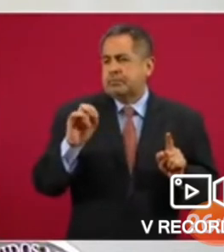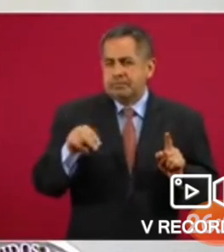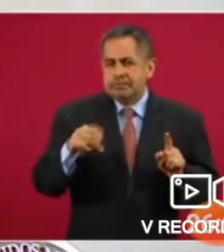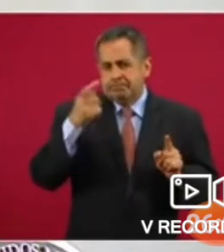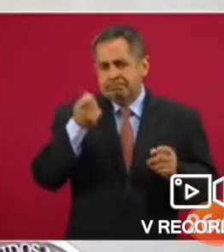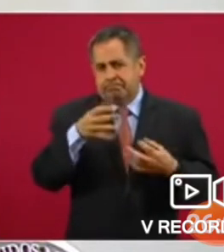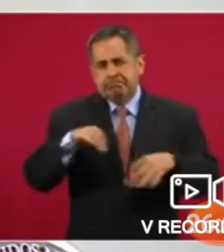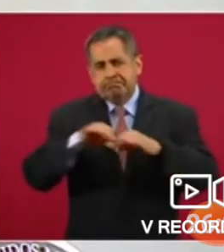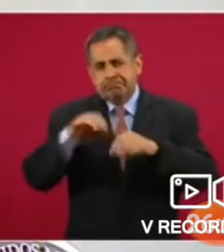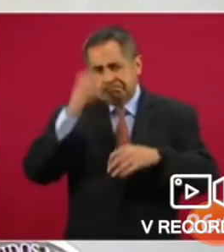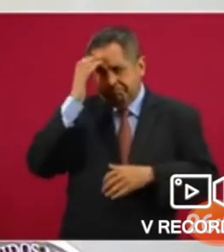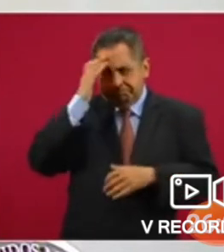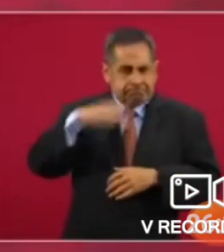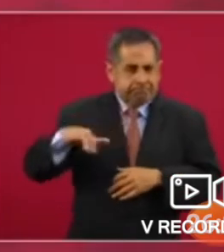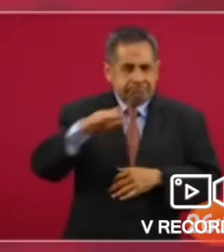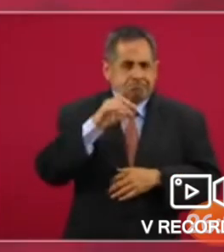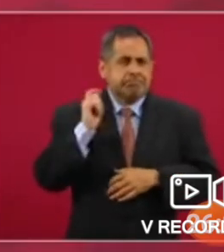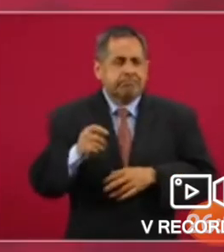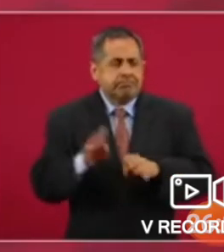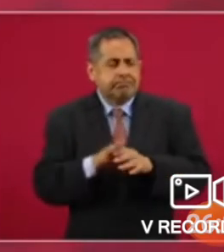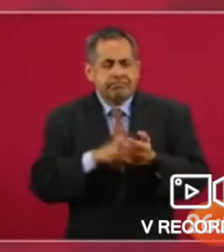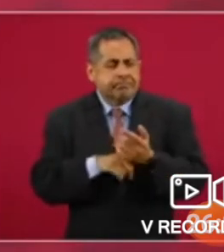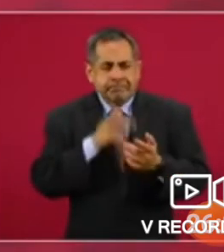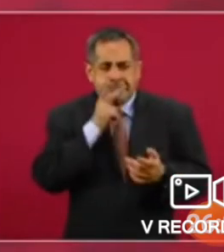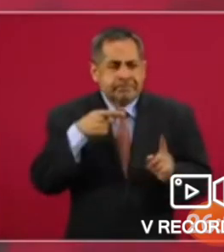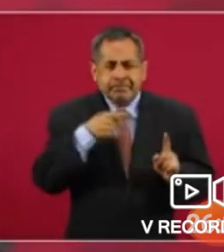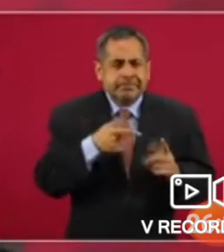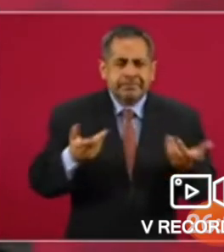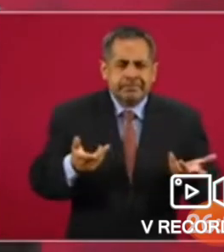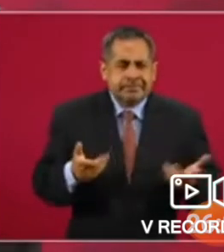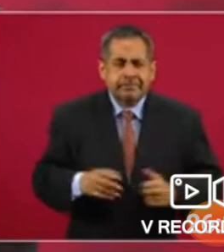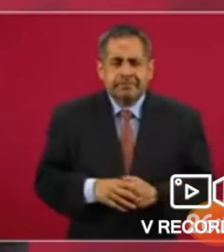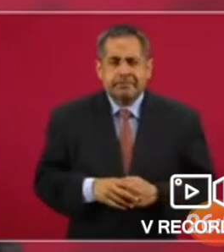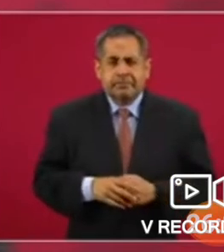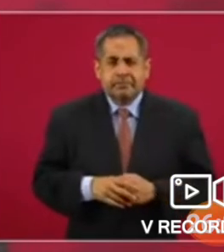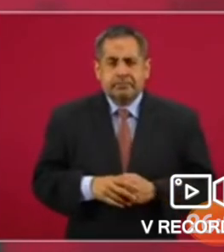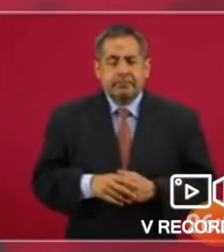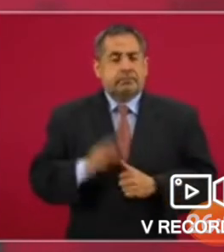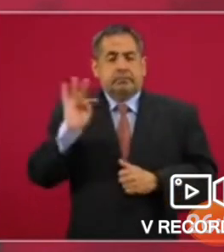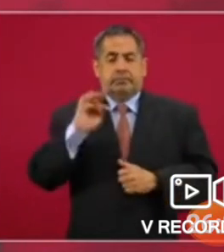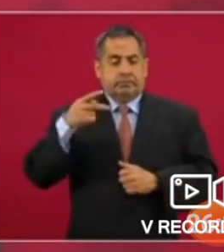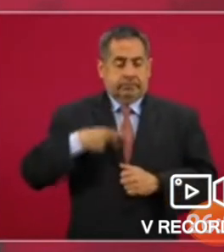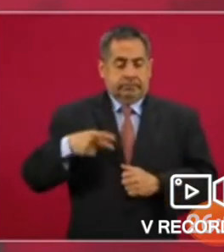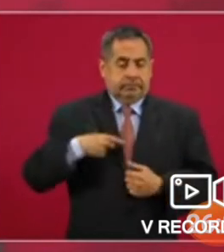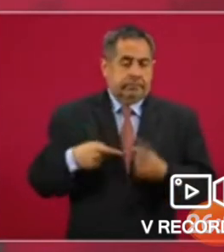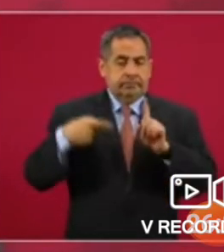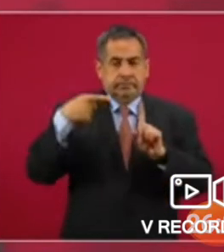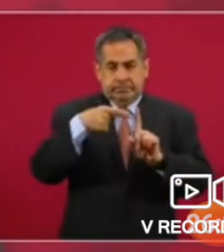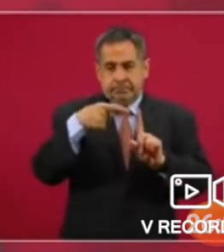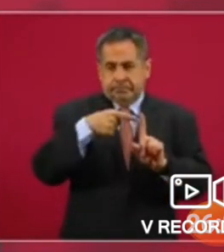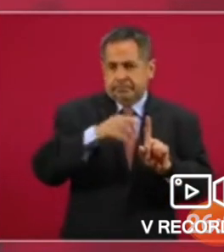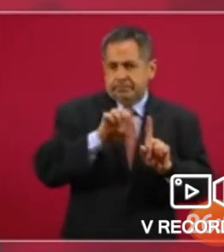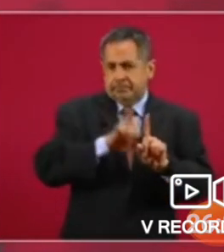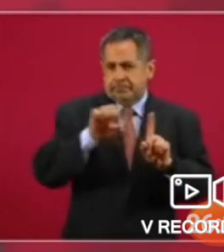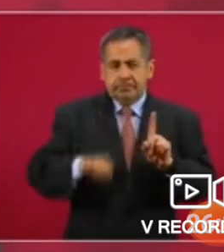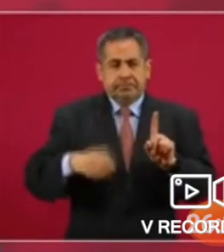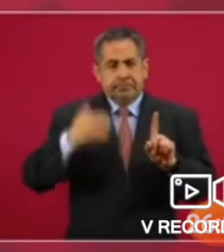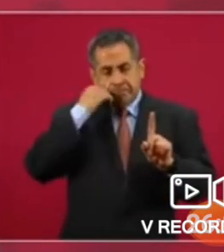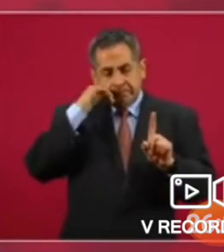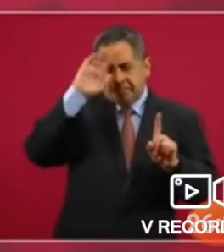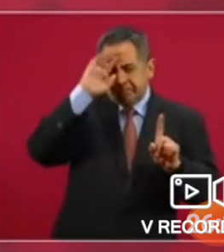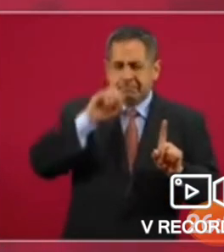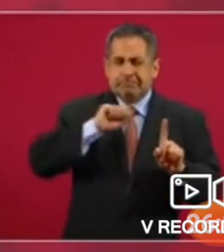el público lo conozca. ¿Qué quiere decir eso? Si aquí está una persona que tiene fiebre, tos,